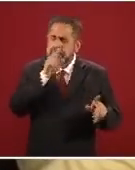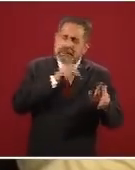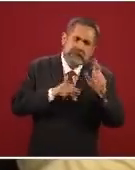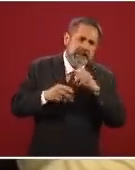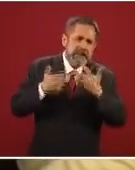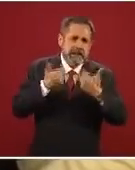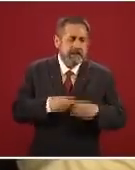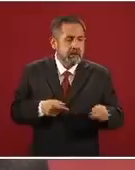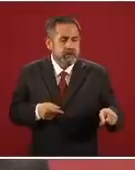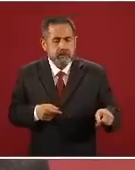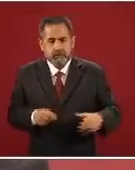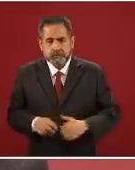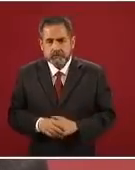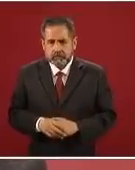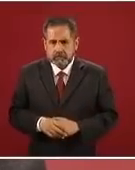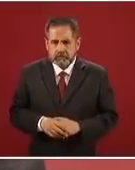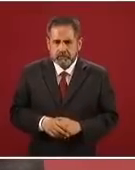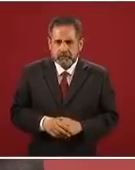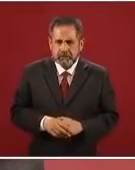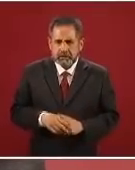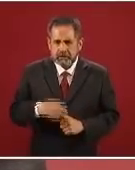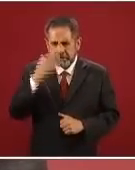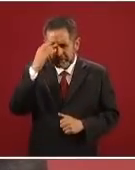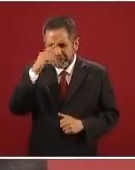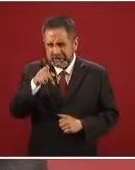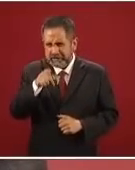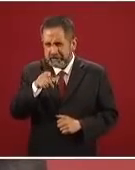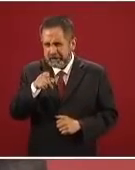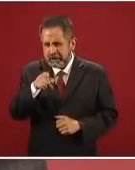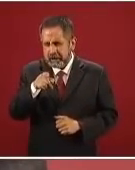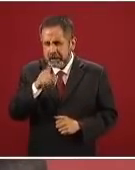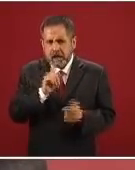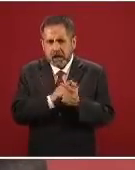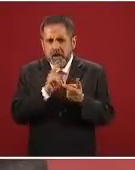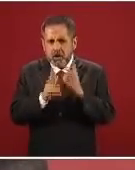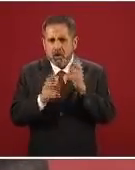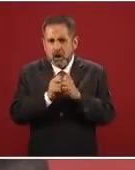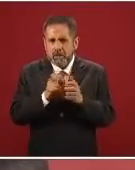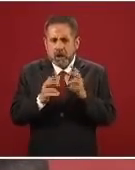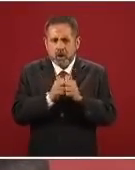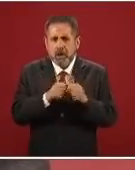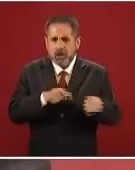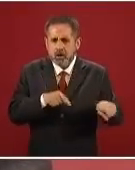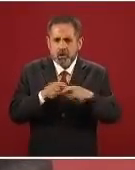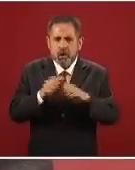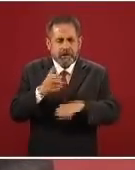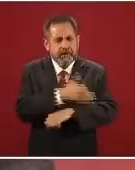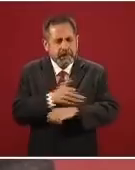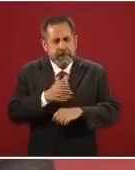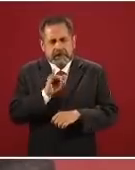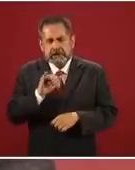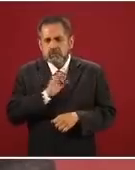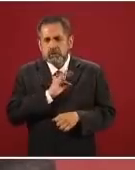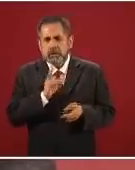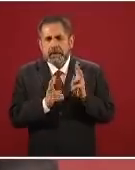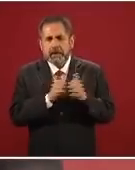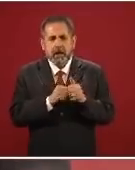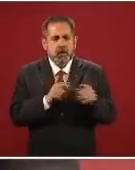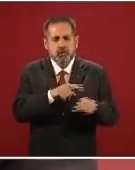esta familia. Sí. Fíjate que alcancé a hablar con ellos, okay, con los familiares.